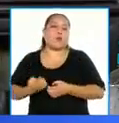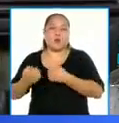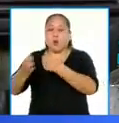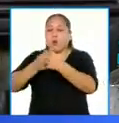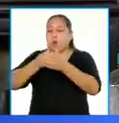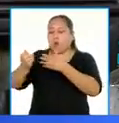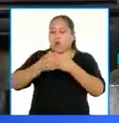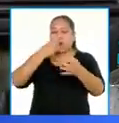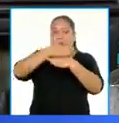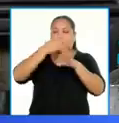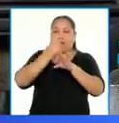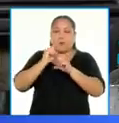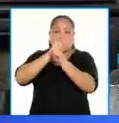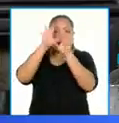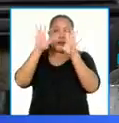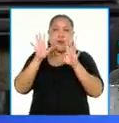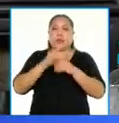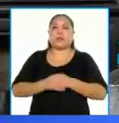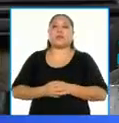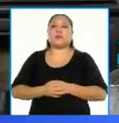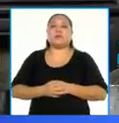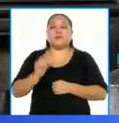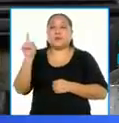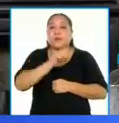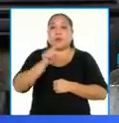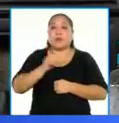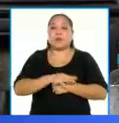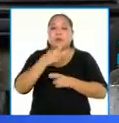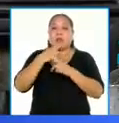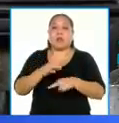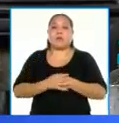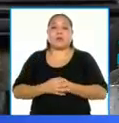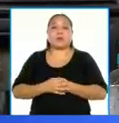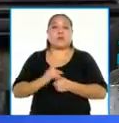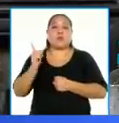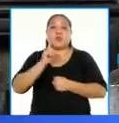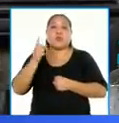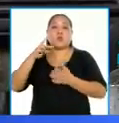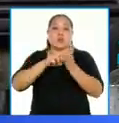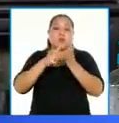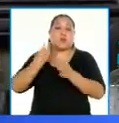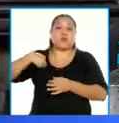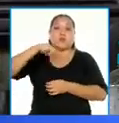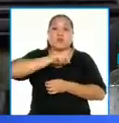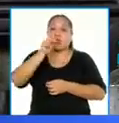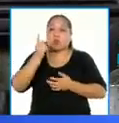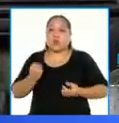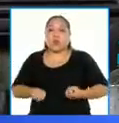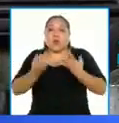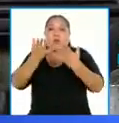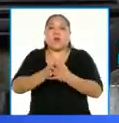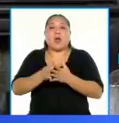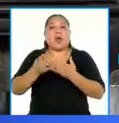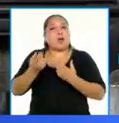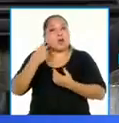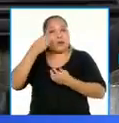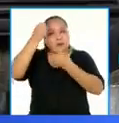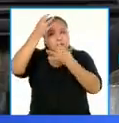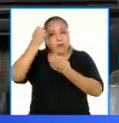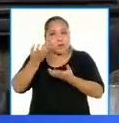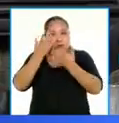otra vía de transparencia. Entonces, esa es la respuesta. No es que nosotros no queremos dar a conocer